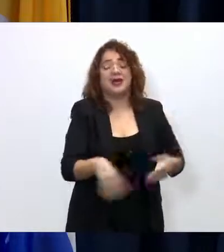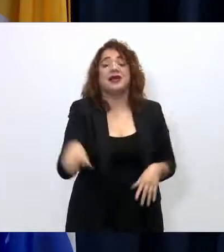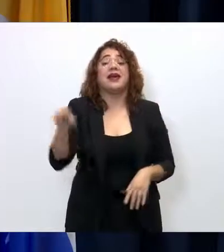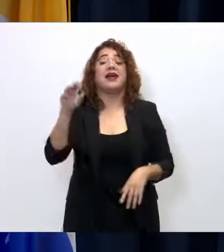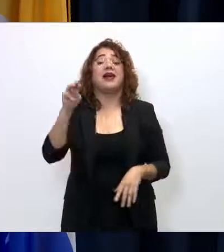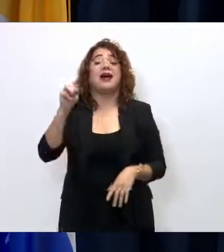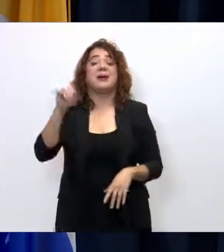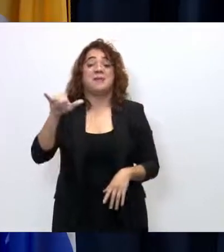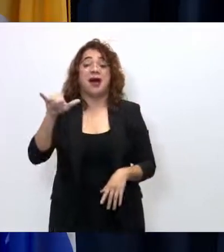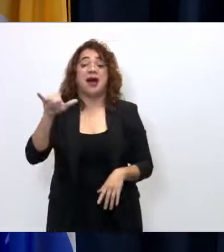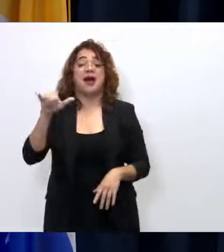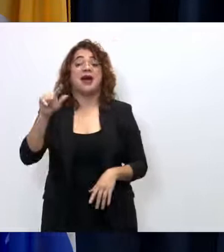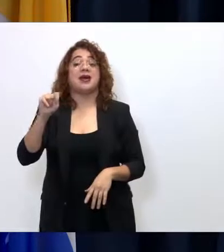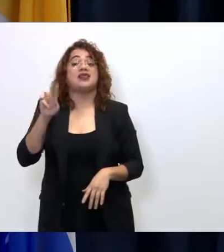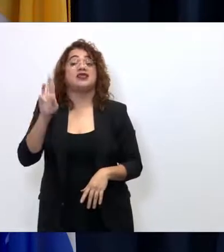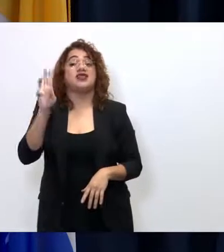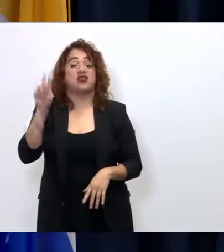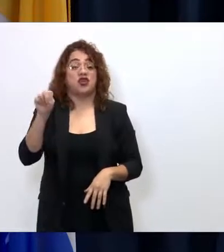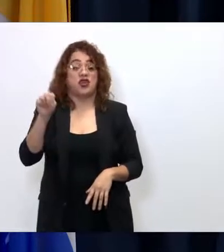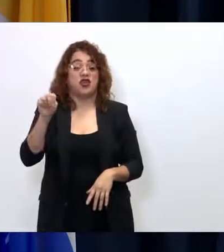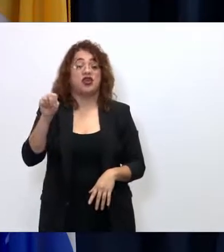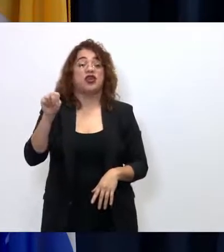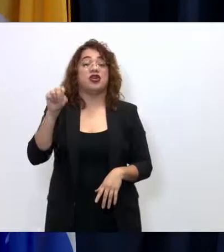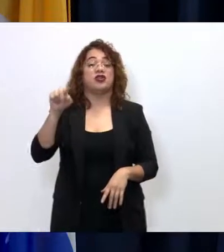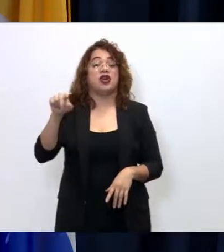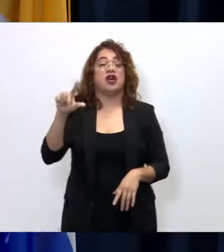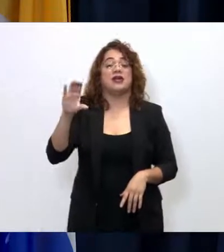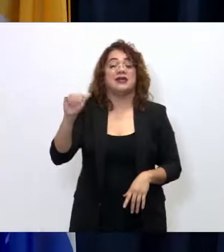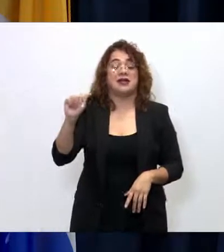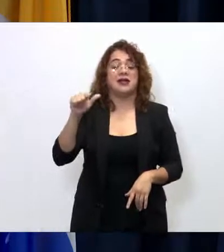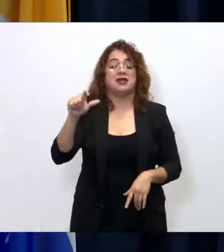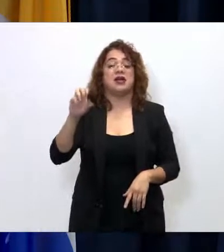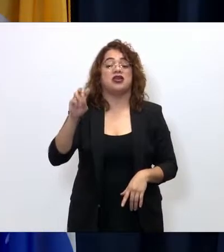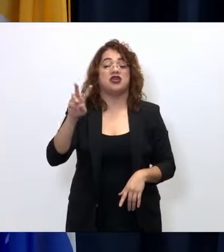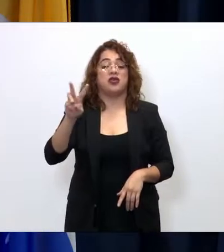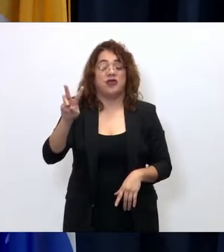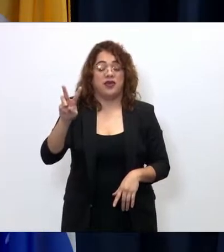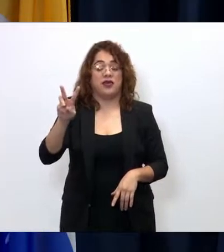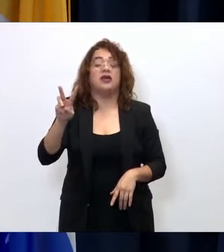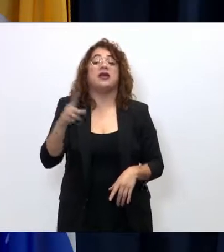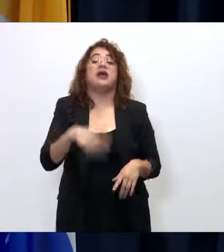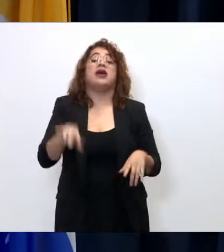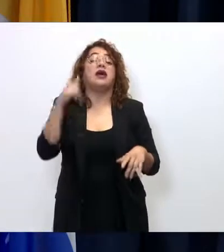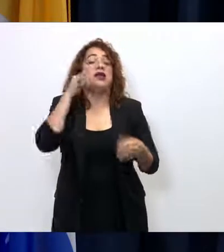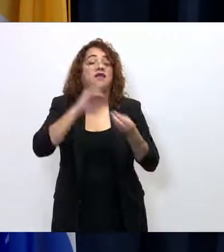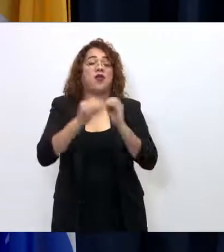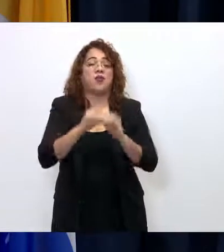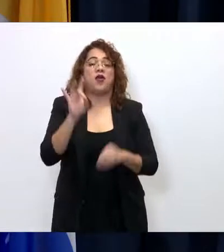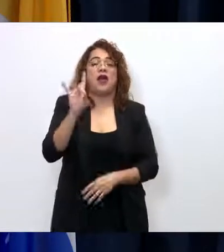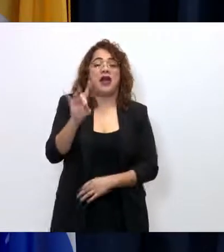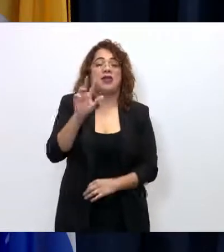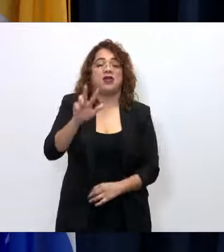myturn.ca.gov, o puede llamar a la línea directa de COVID-19 del estado al área